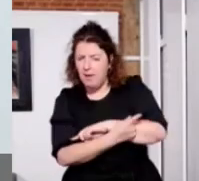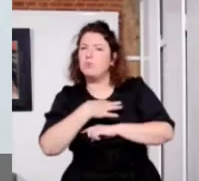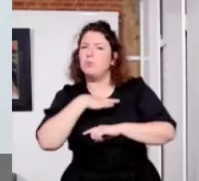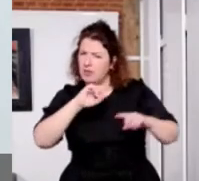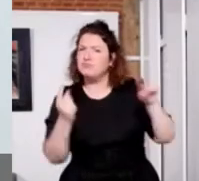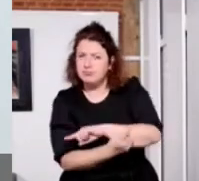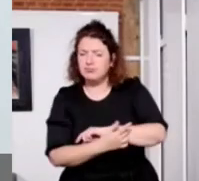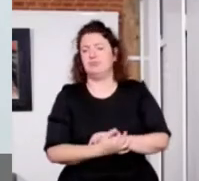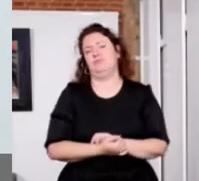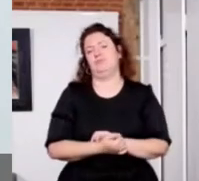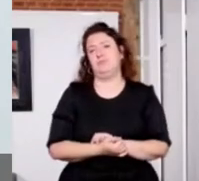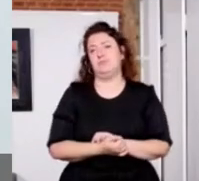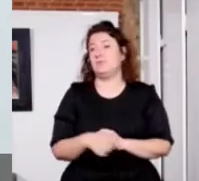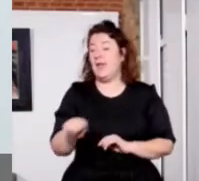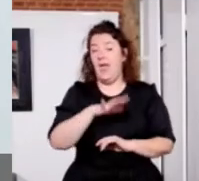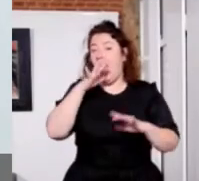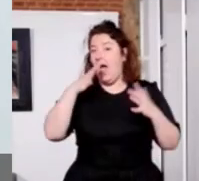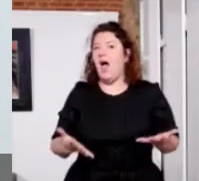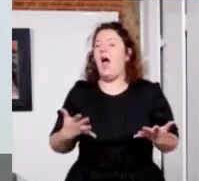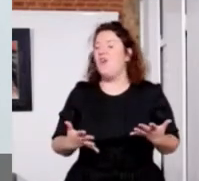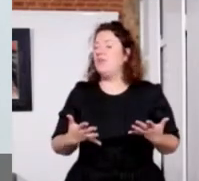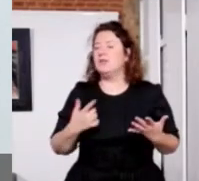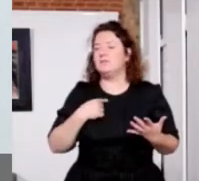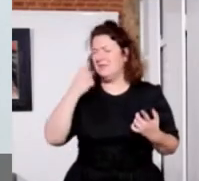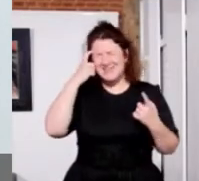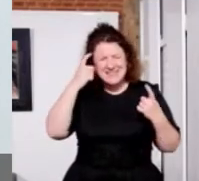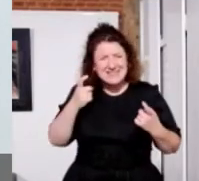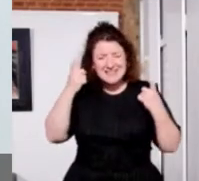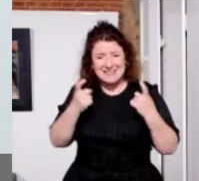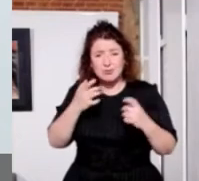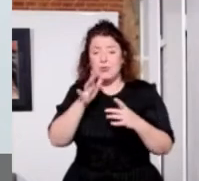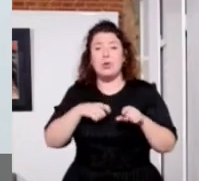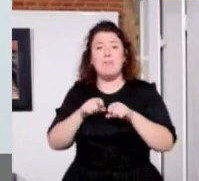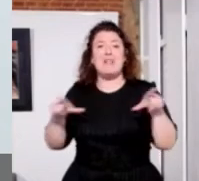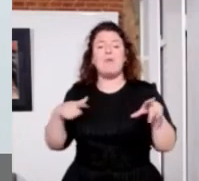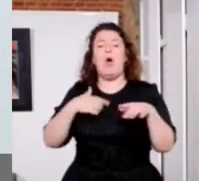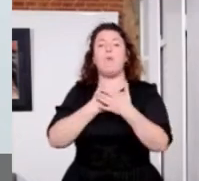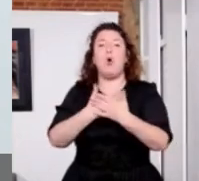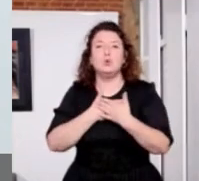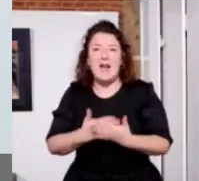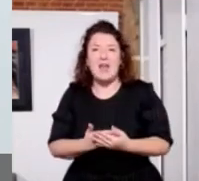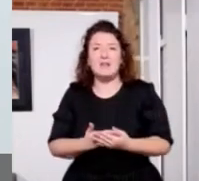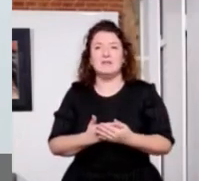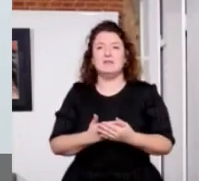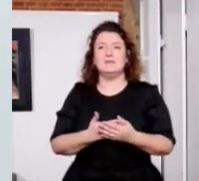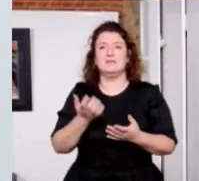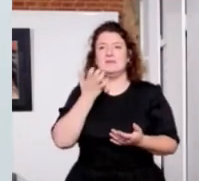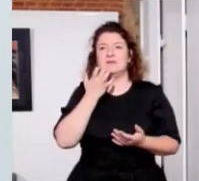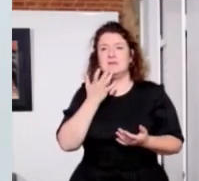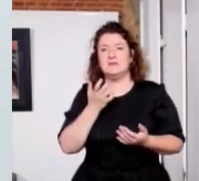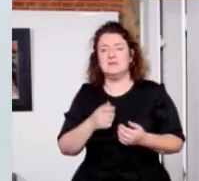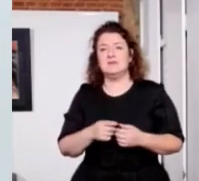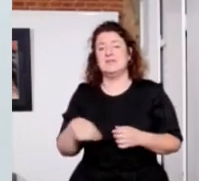Y ahora más que nunca, ¿no? Merece la pena hacer ese esfuerzo como plataforma del voluntariado, como todas las entidades del tercer